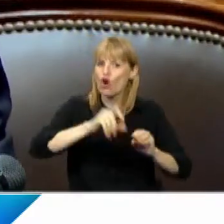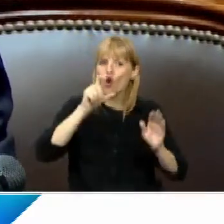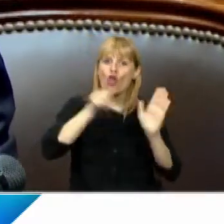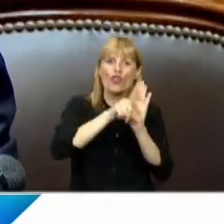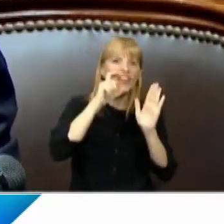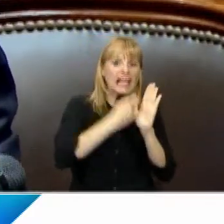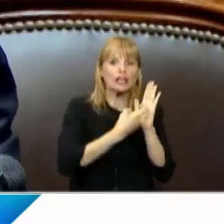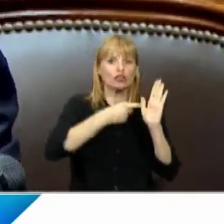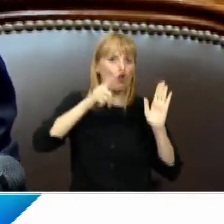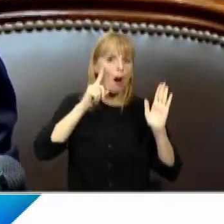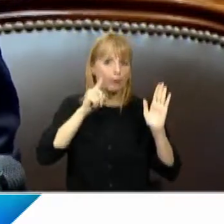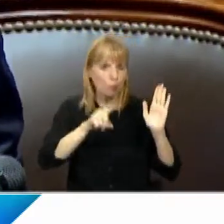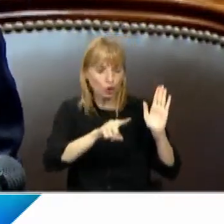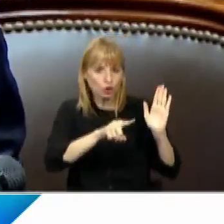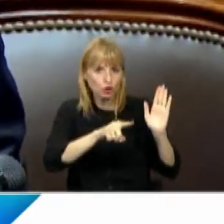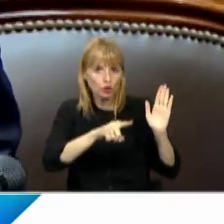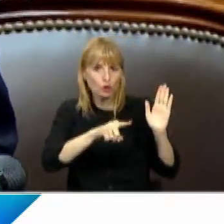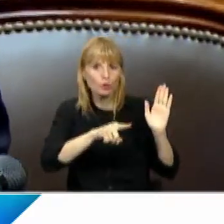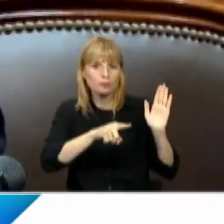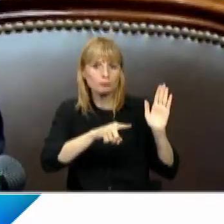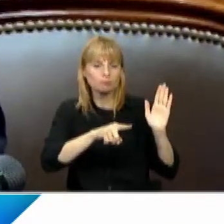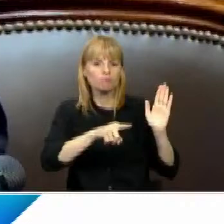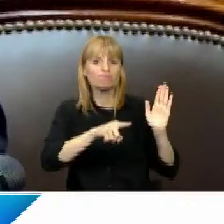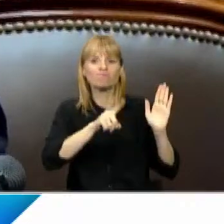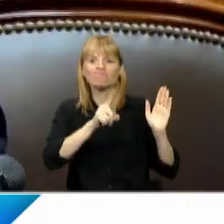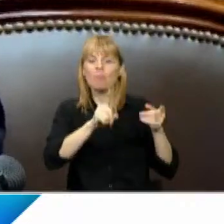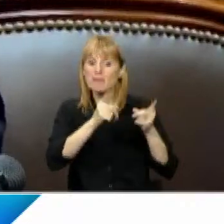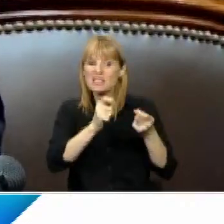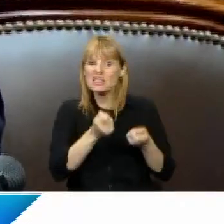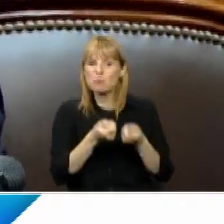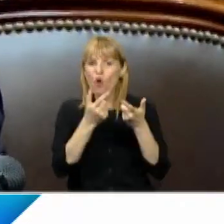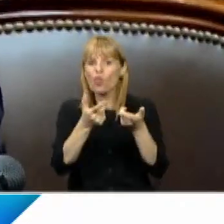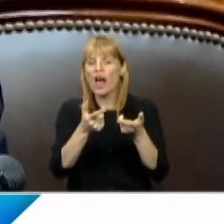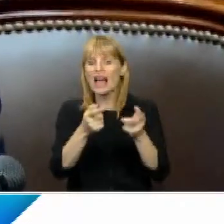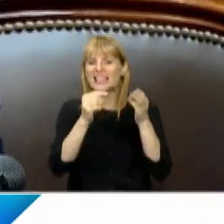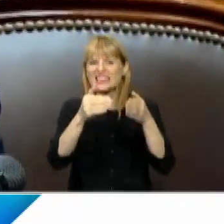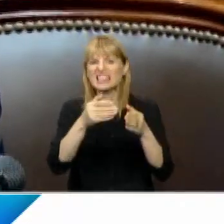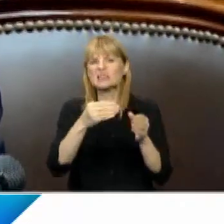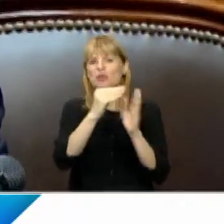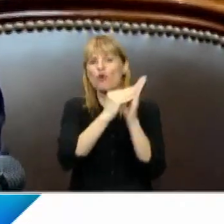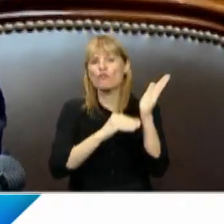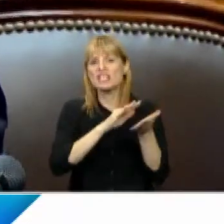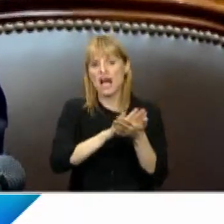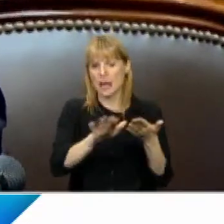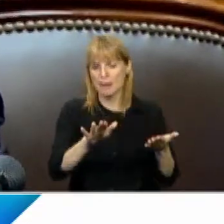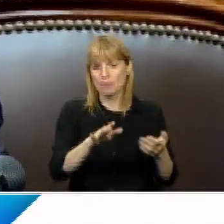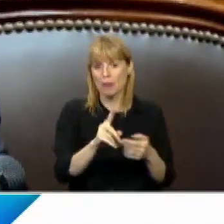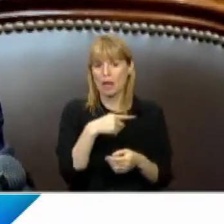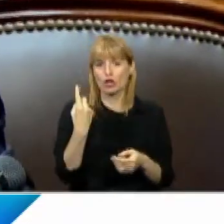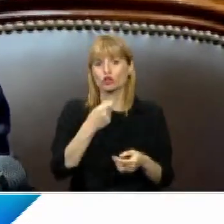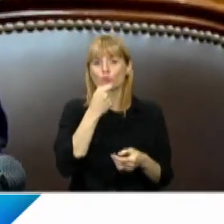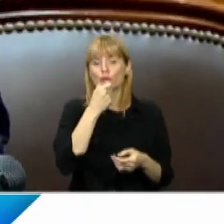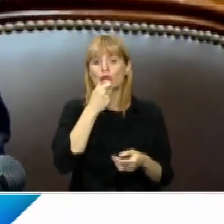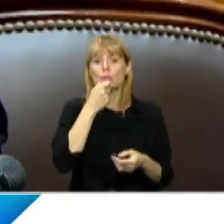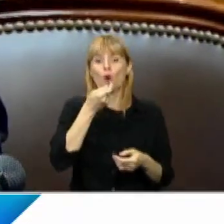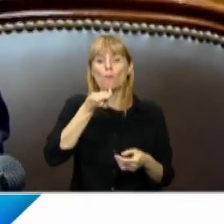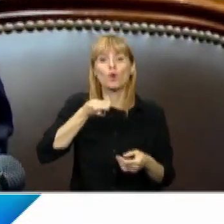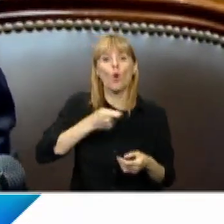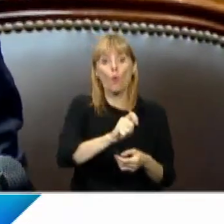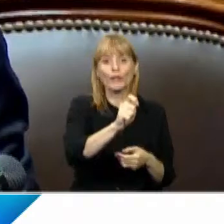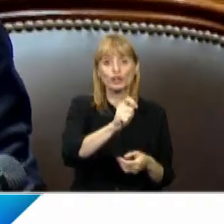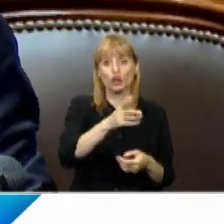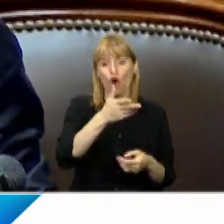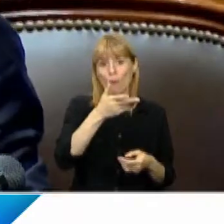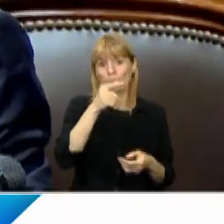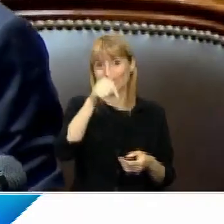cediendo la instancia en la que la ficha limpia se aplica. Para nosotros, si hay un juicio oral,